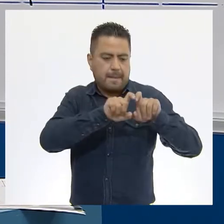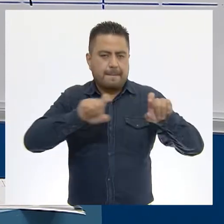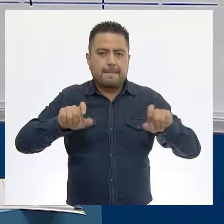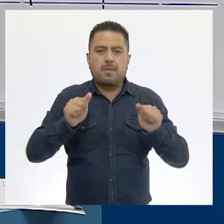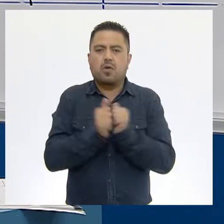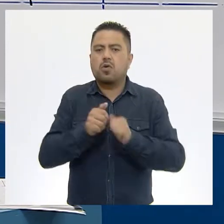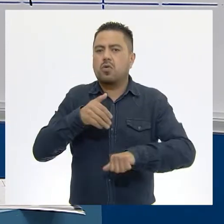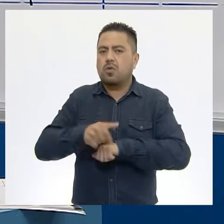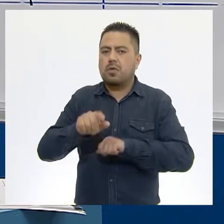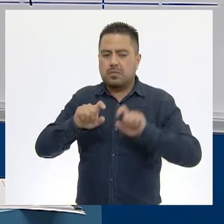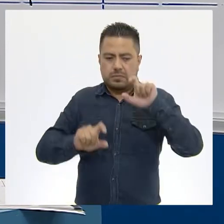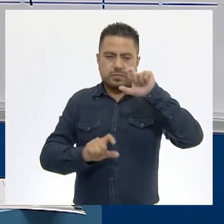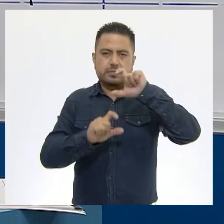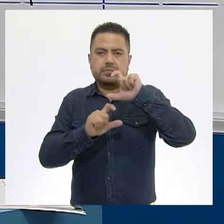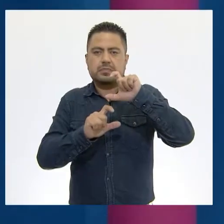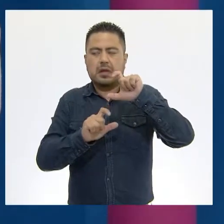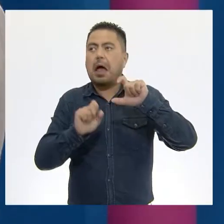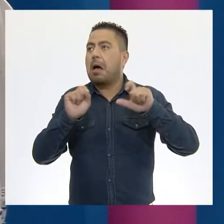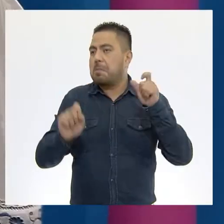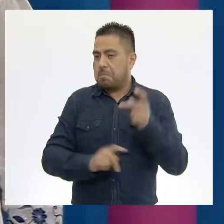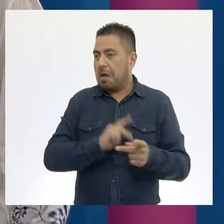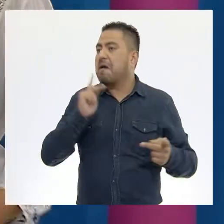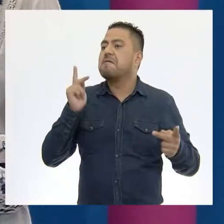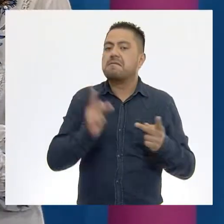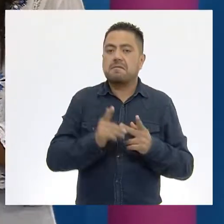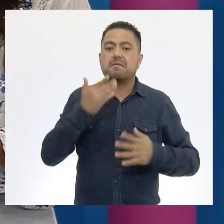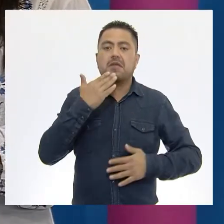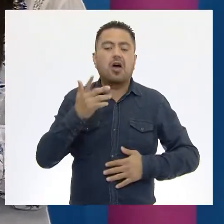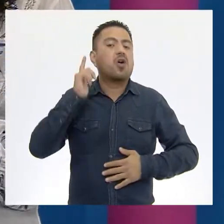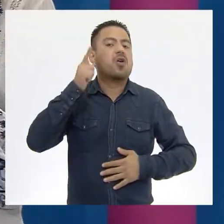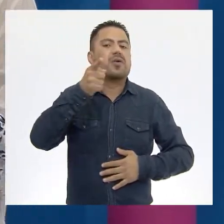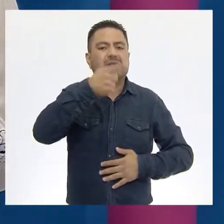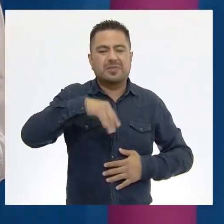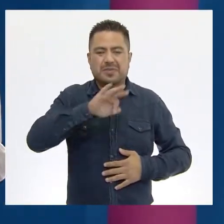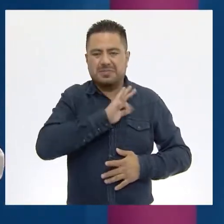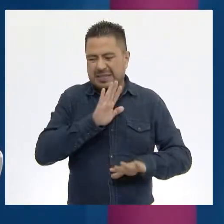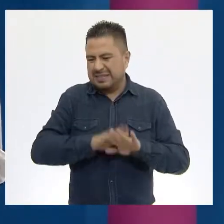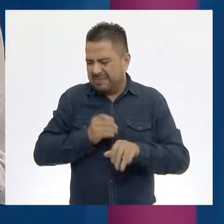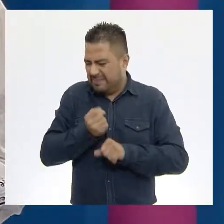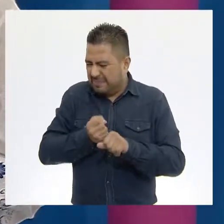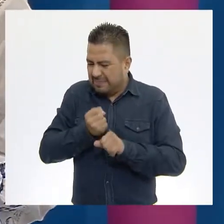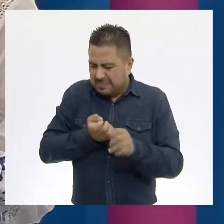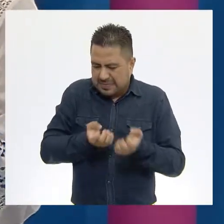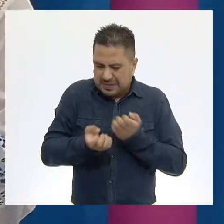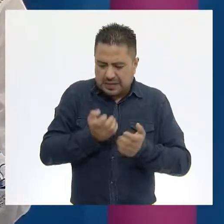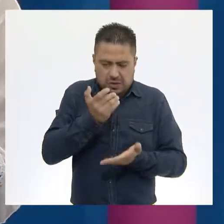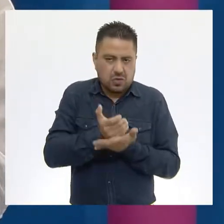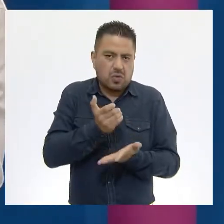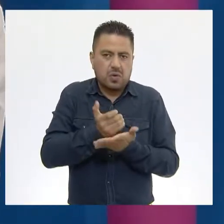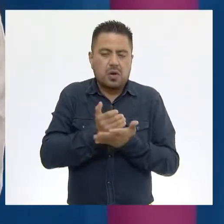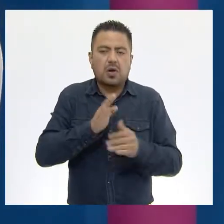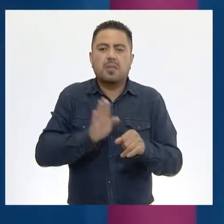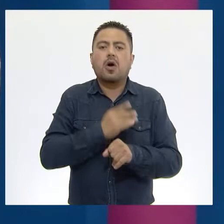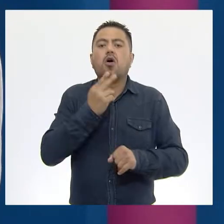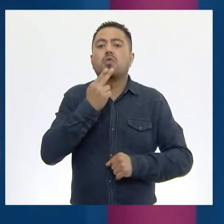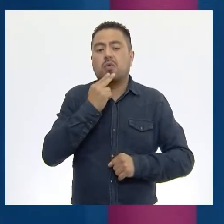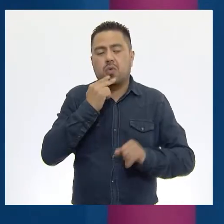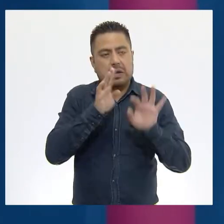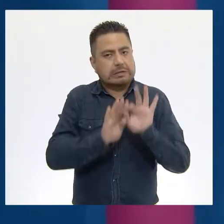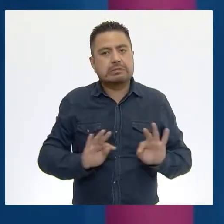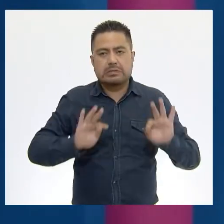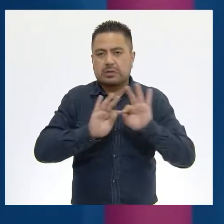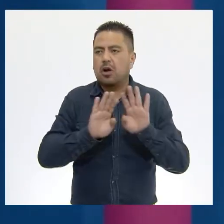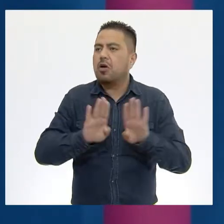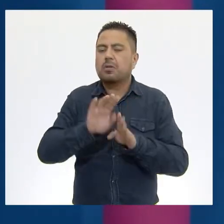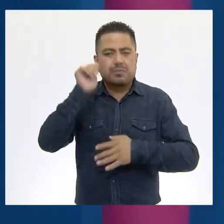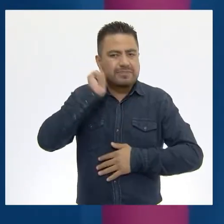números fraccionarios. Perfecto. Pues espero que ustedes practiquen en su libreta porque les va a ser de mucha utilidad.